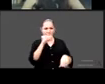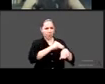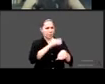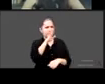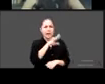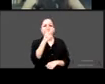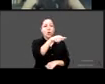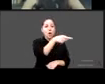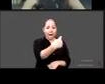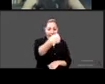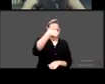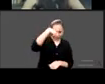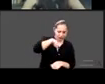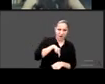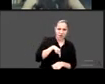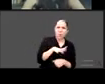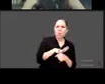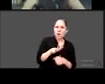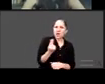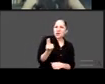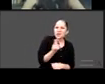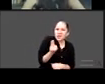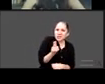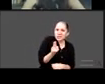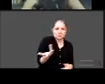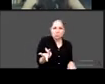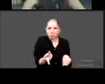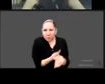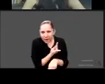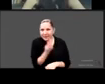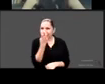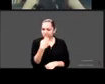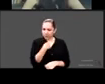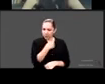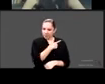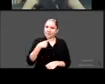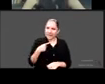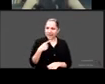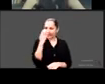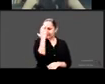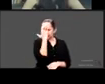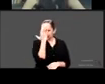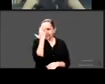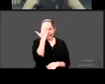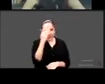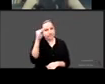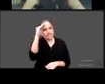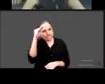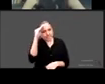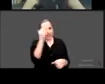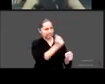está teniendo. El gran trabajo para ti, para mí como educador, es tener una capacidad